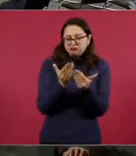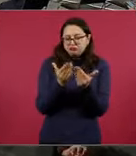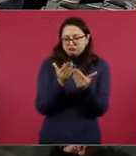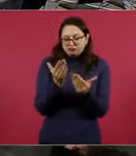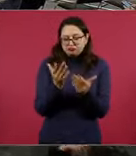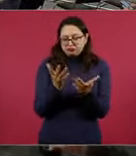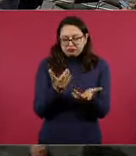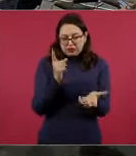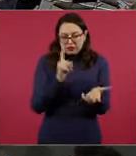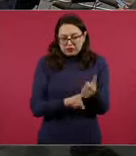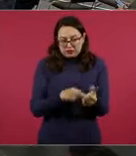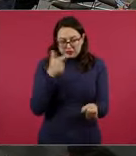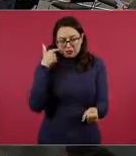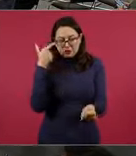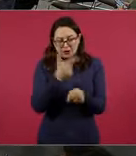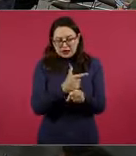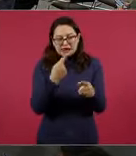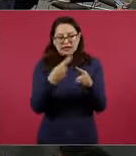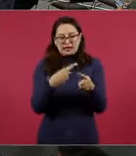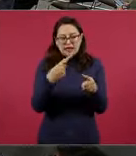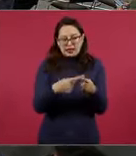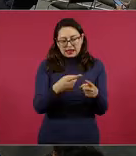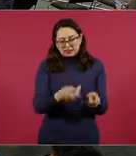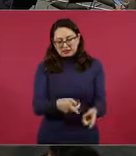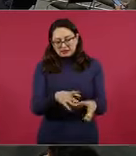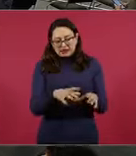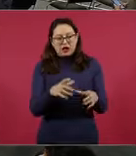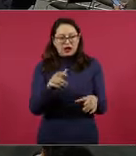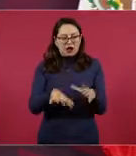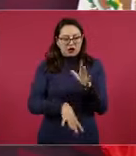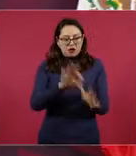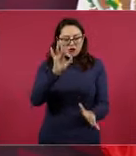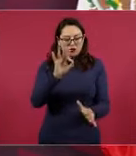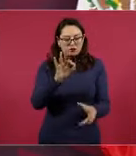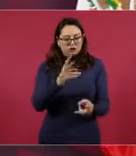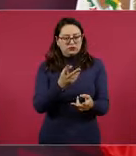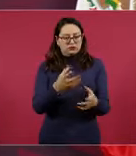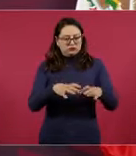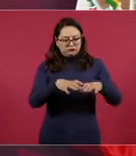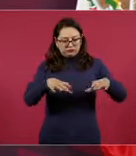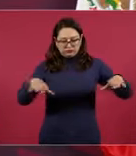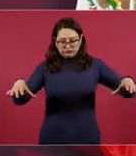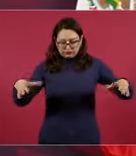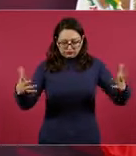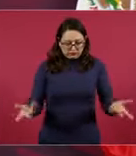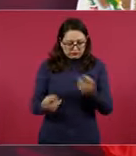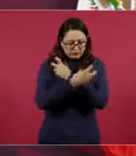habían identificado al personaje de la tumba como Pacal.